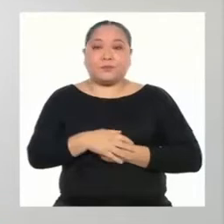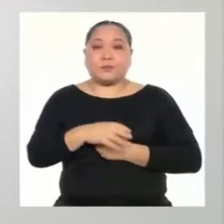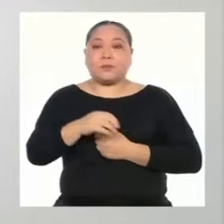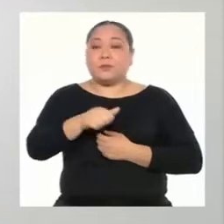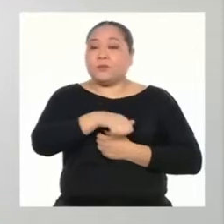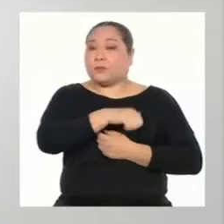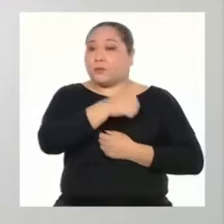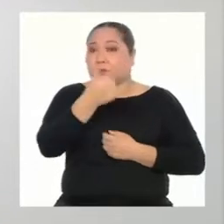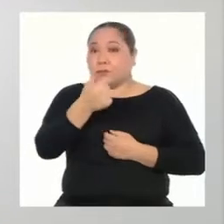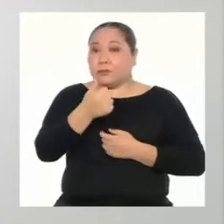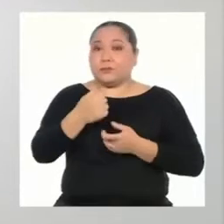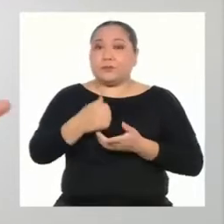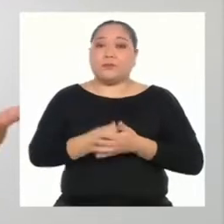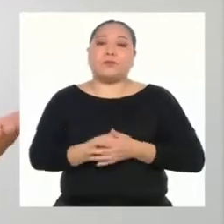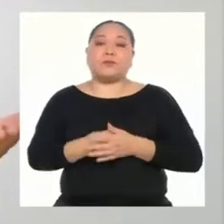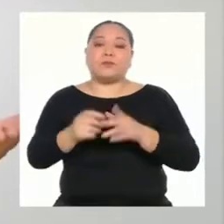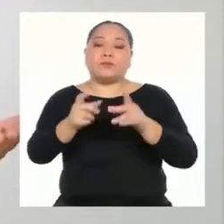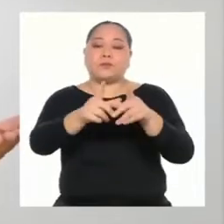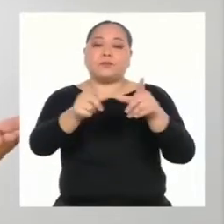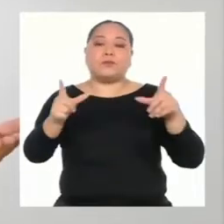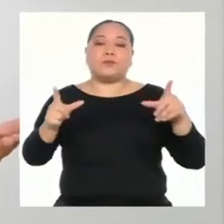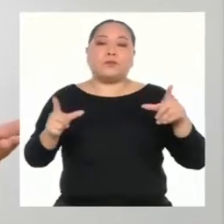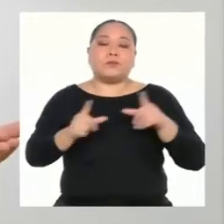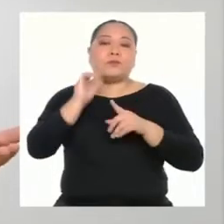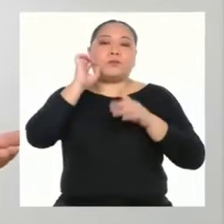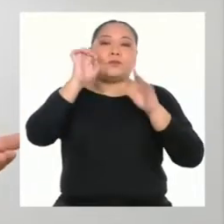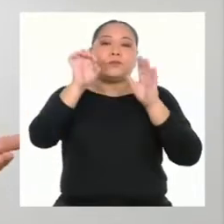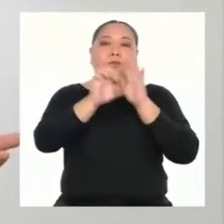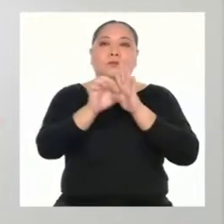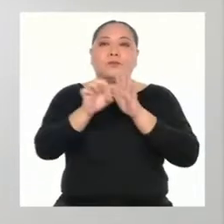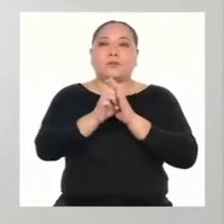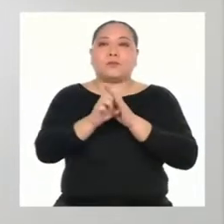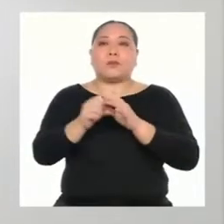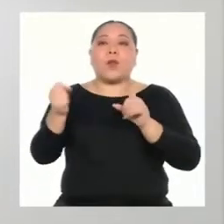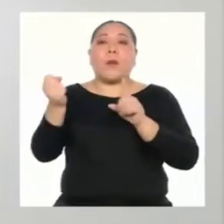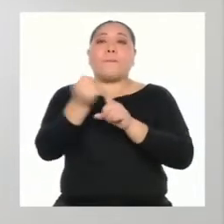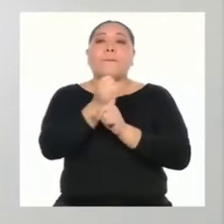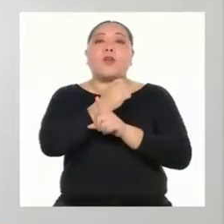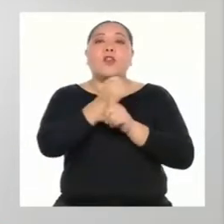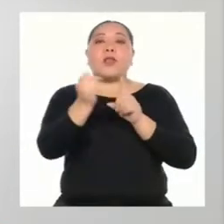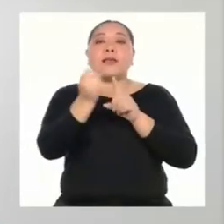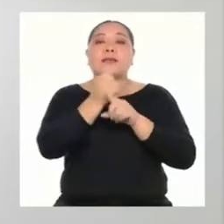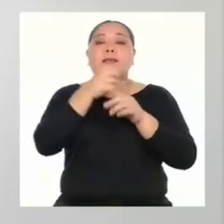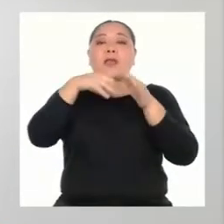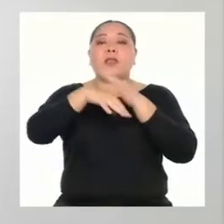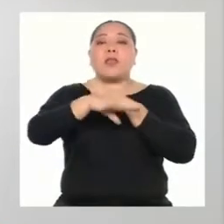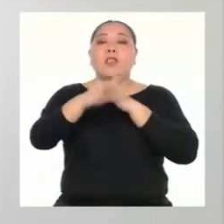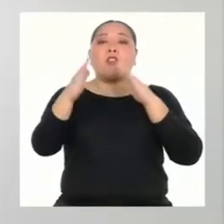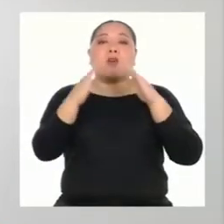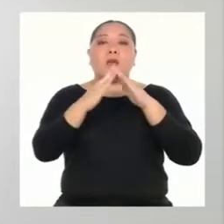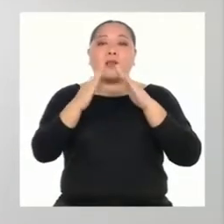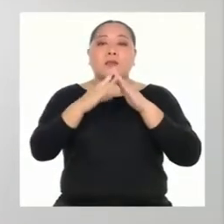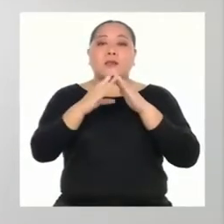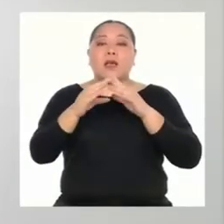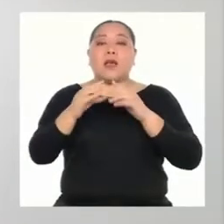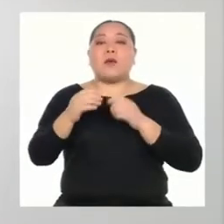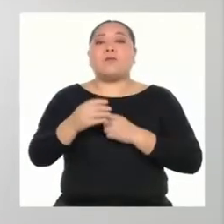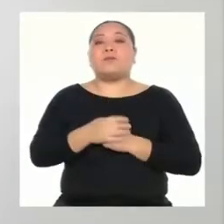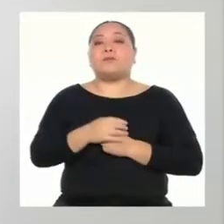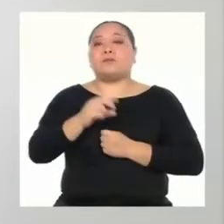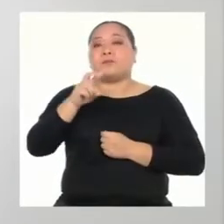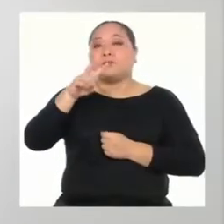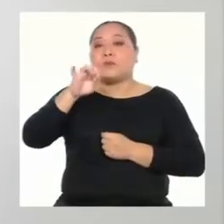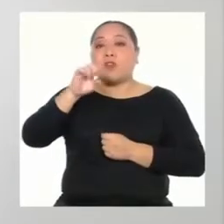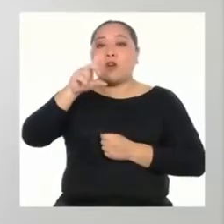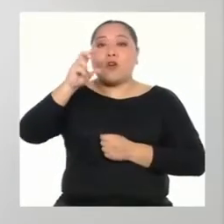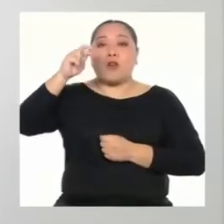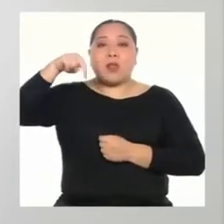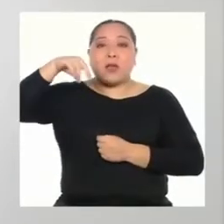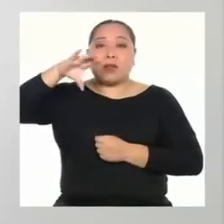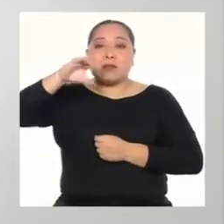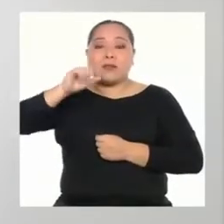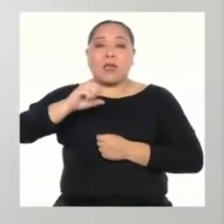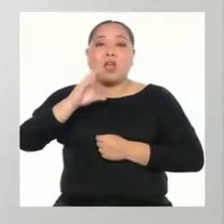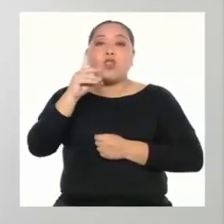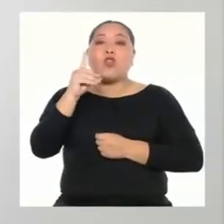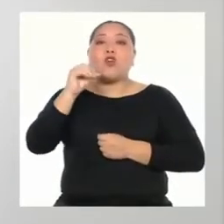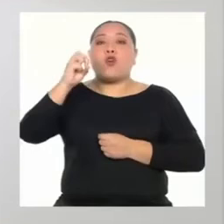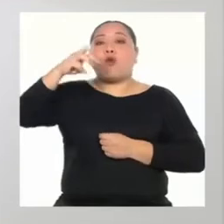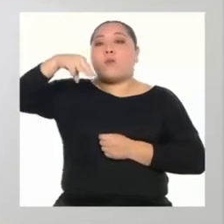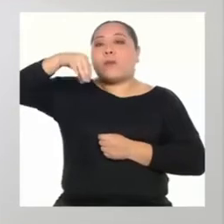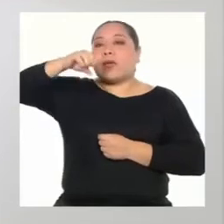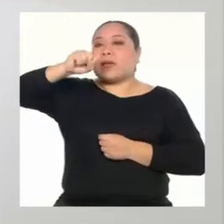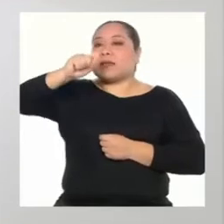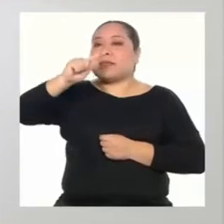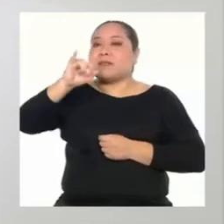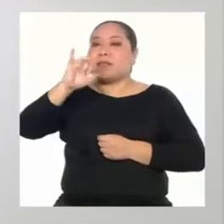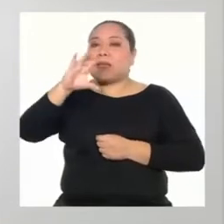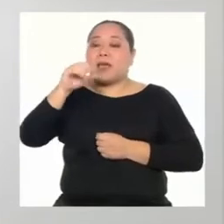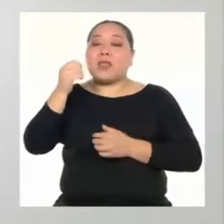puede manifestar, podemos mencionar a la violencia doméstica. Esta se llama así porque sucede en el interior del